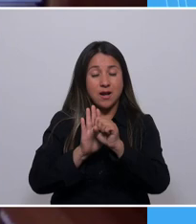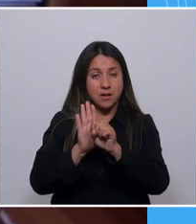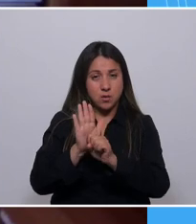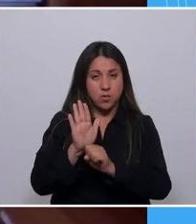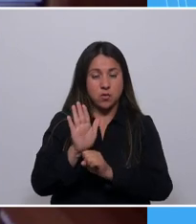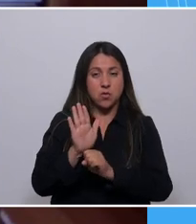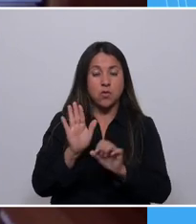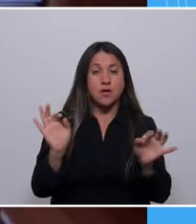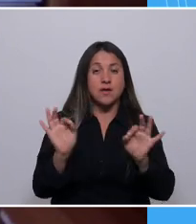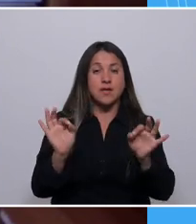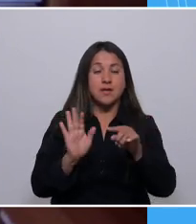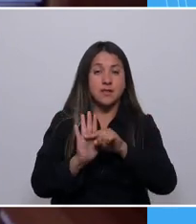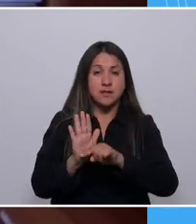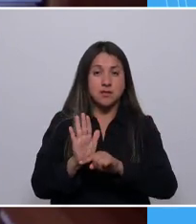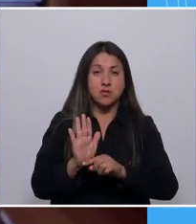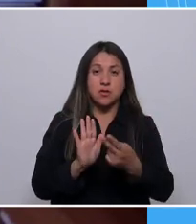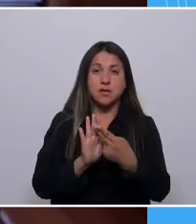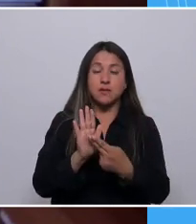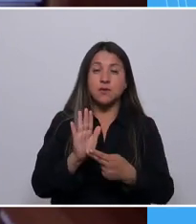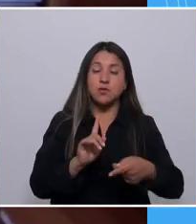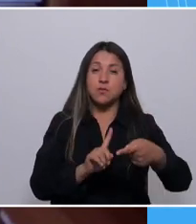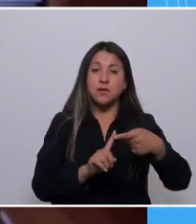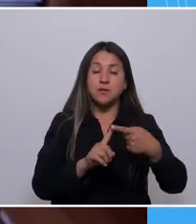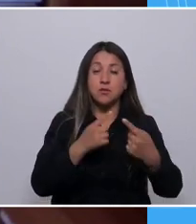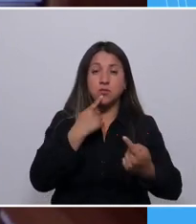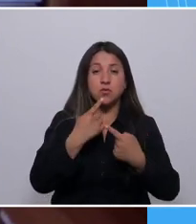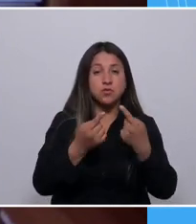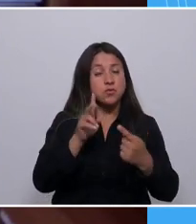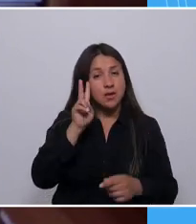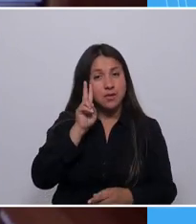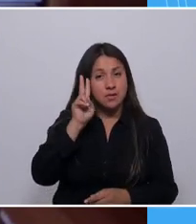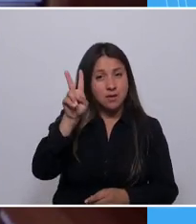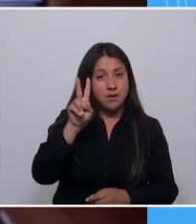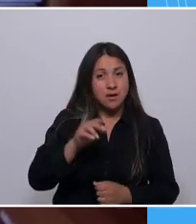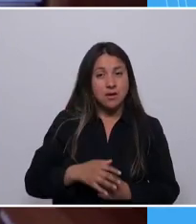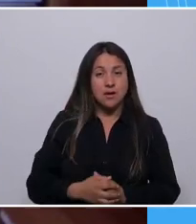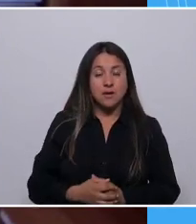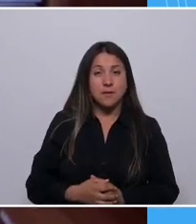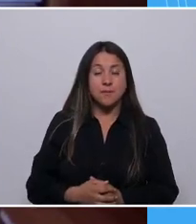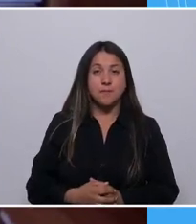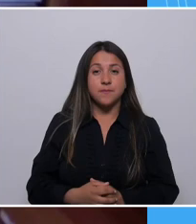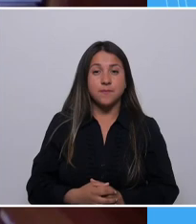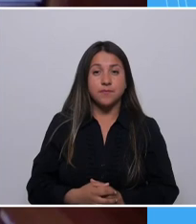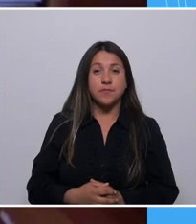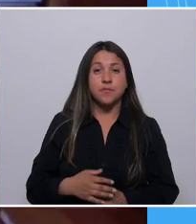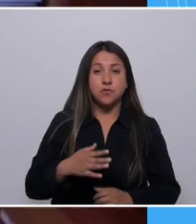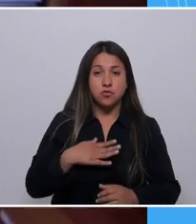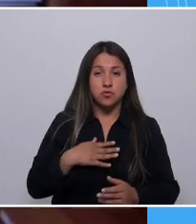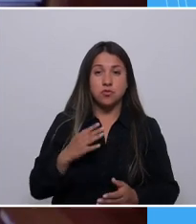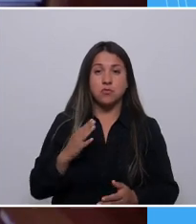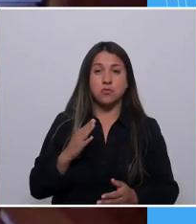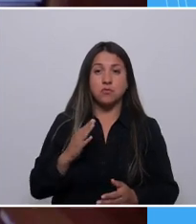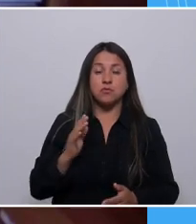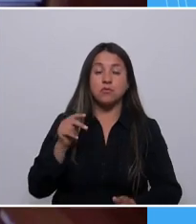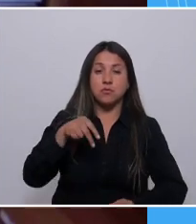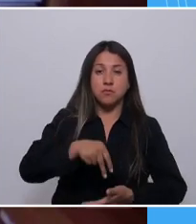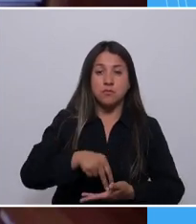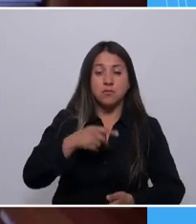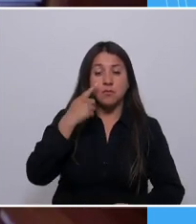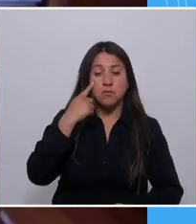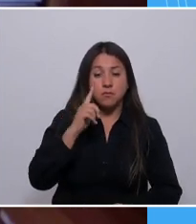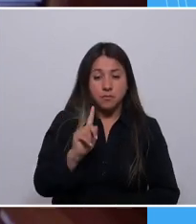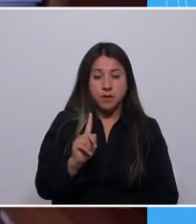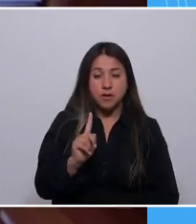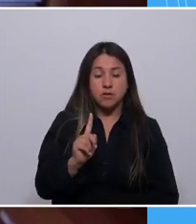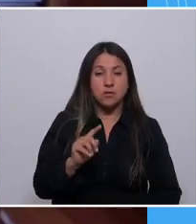del reglamento de participación y consulta indígena, estaré presente, pero me abstendré de